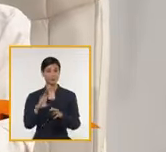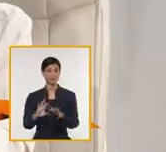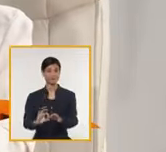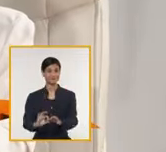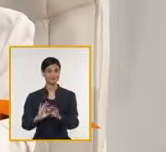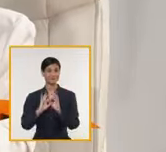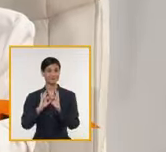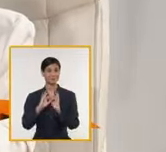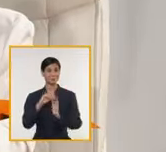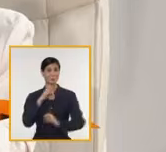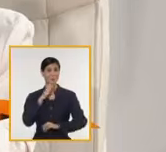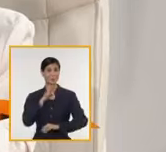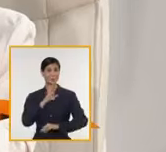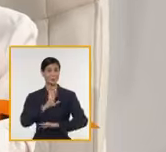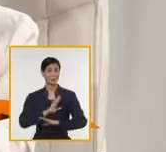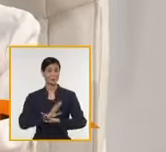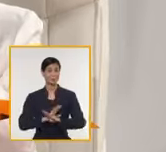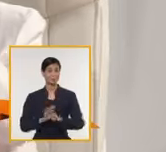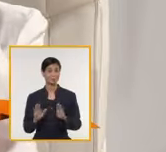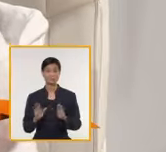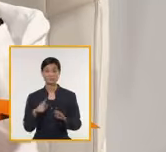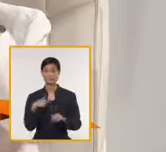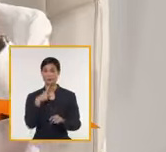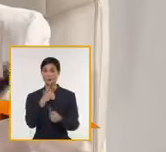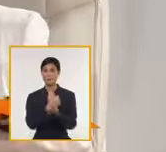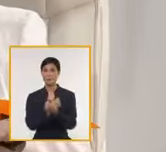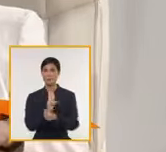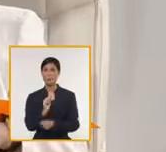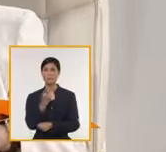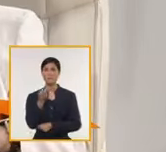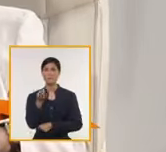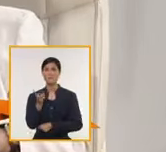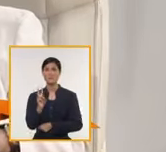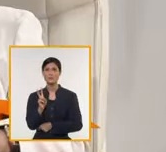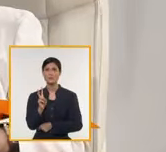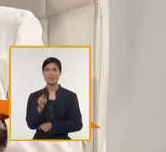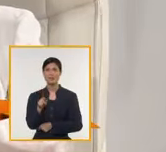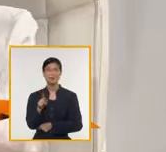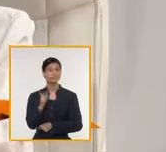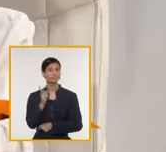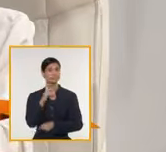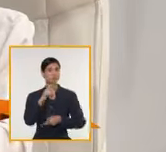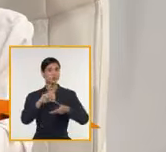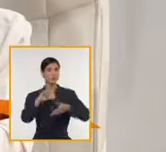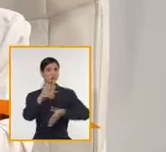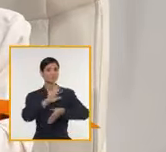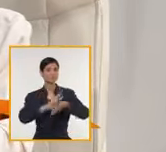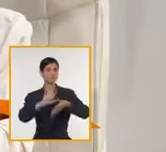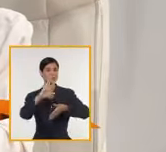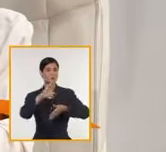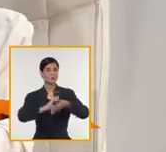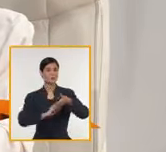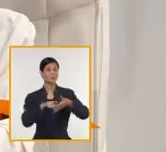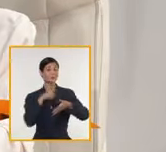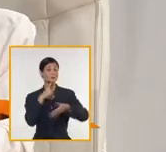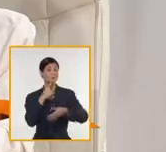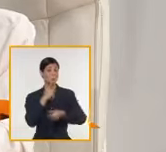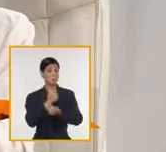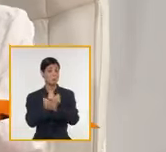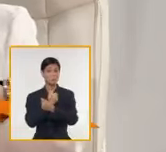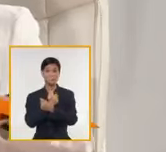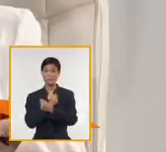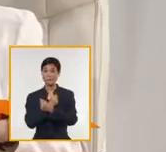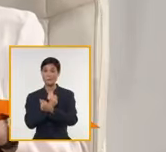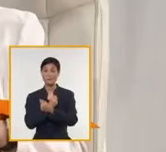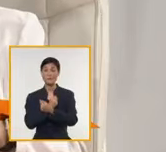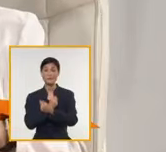porque es un momento grave, no solo para Venezuela, sino también para toda América Latina y el Caribe. El hecho de